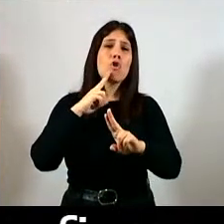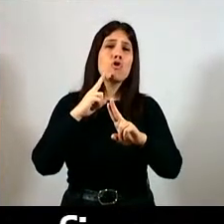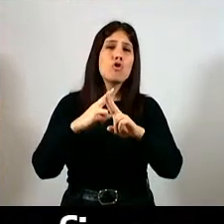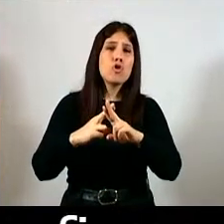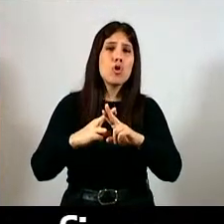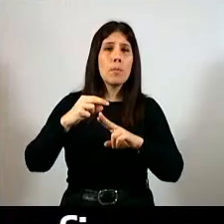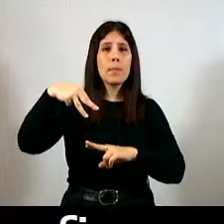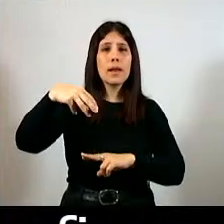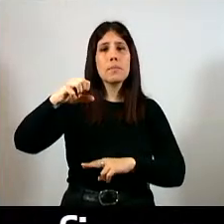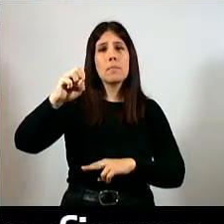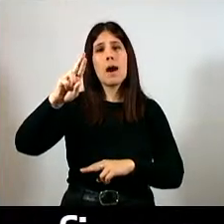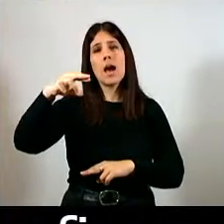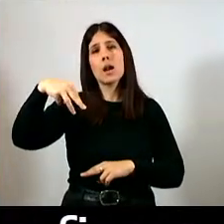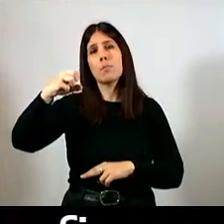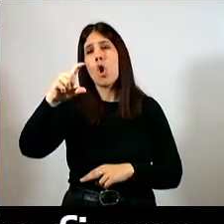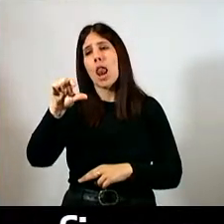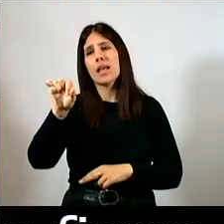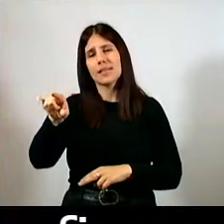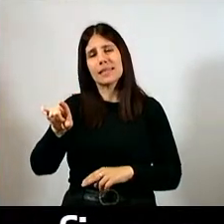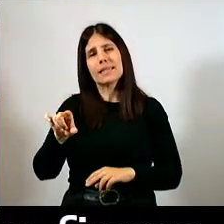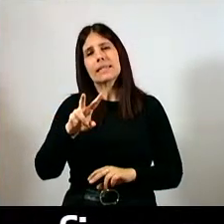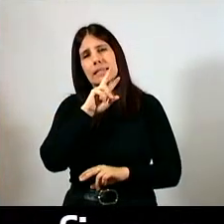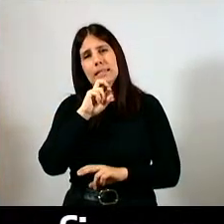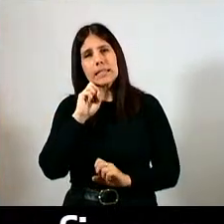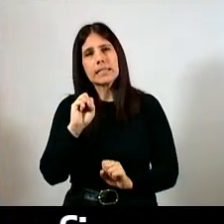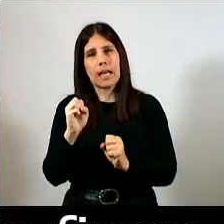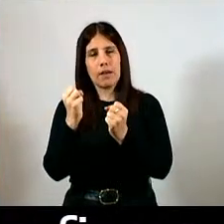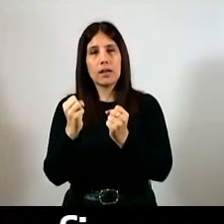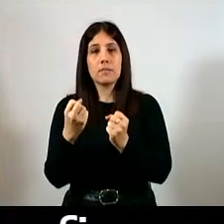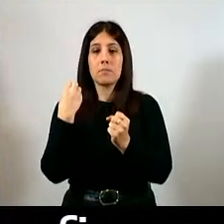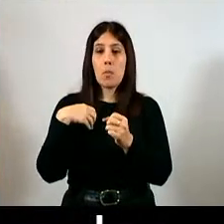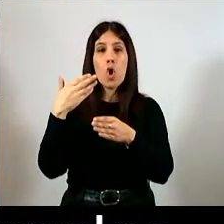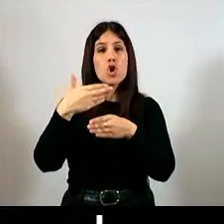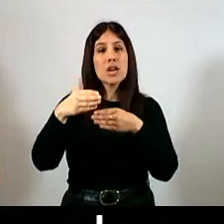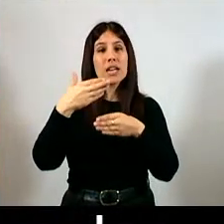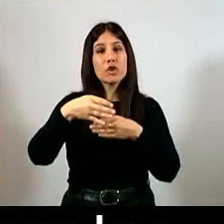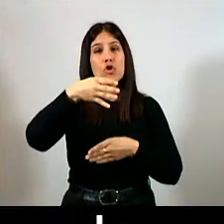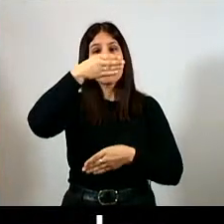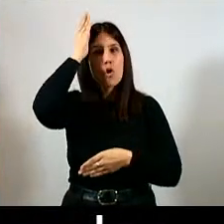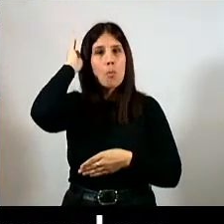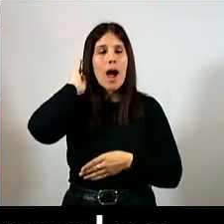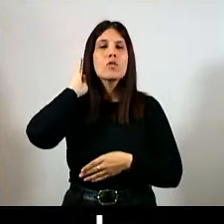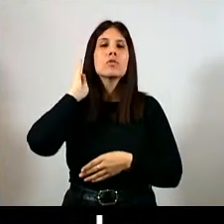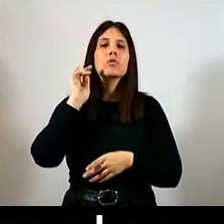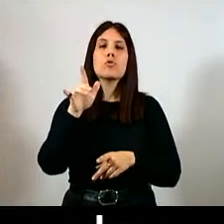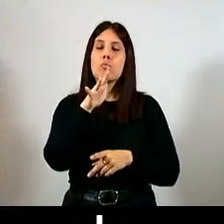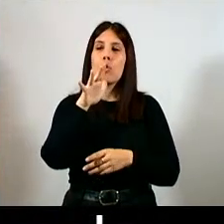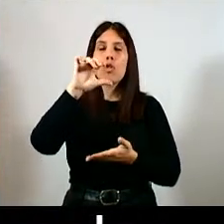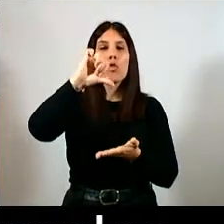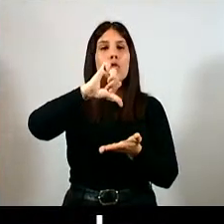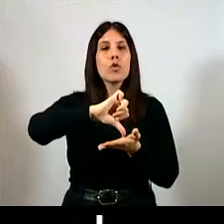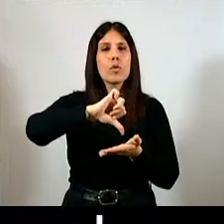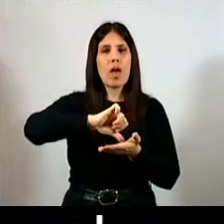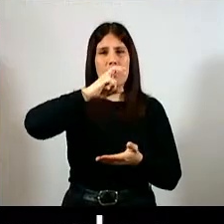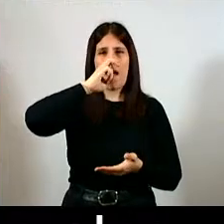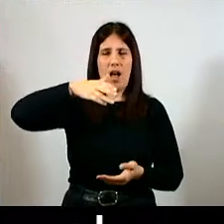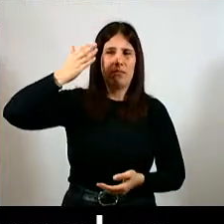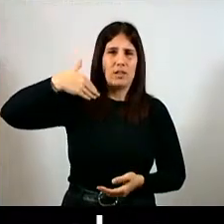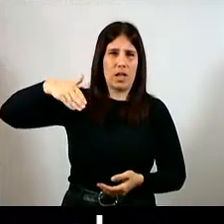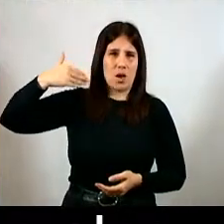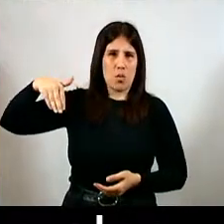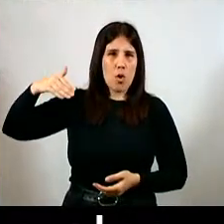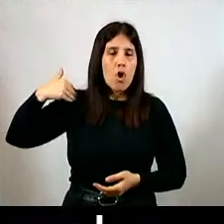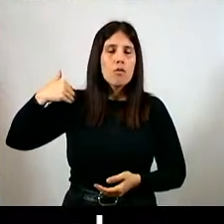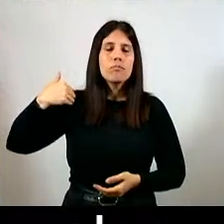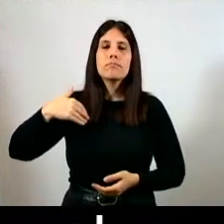Los Mármoles. Estos restos romanos, que pertenecían a la ciudad augustróviga en tiempos medievales, pasó